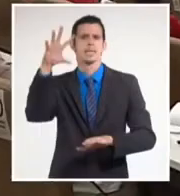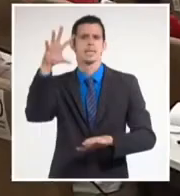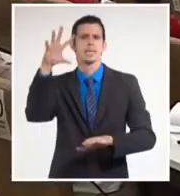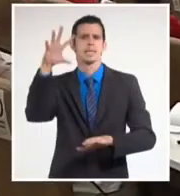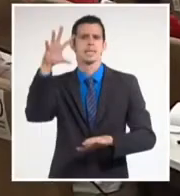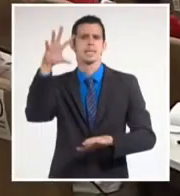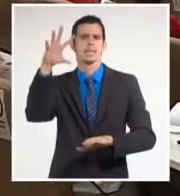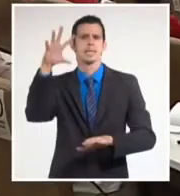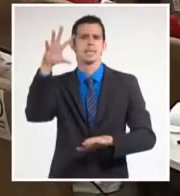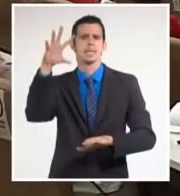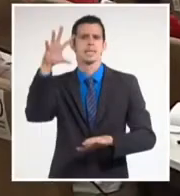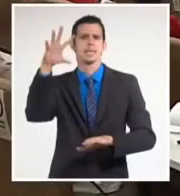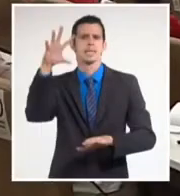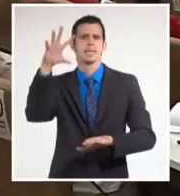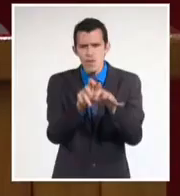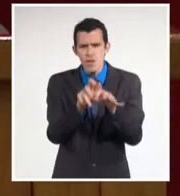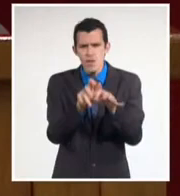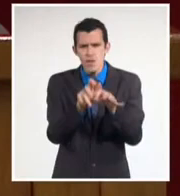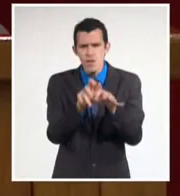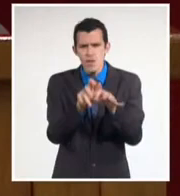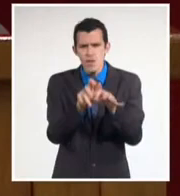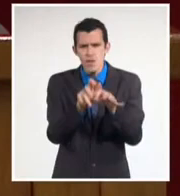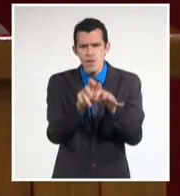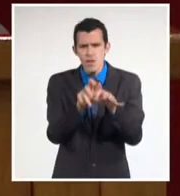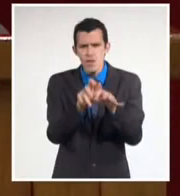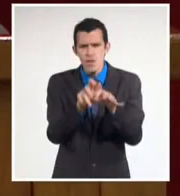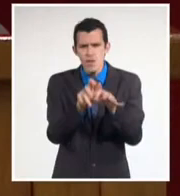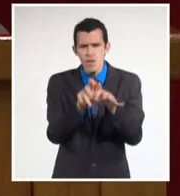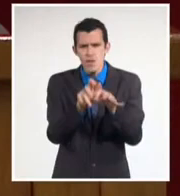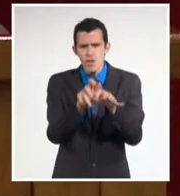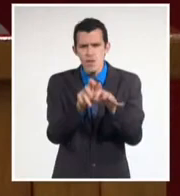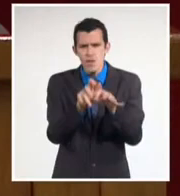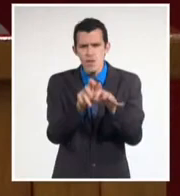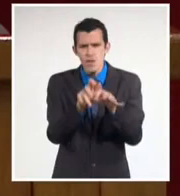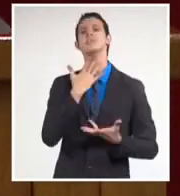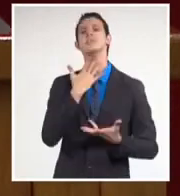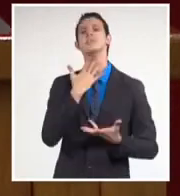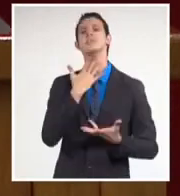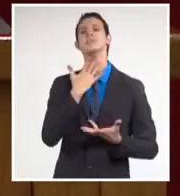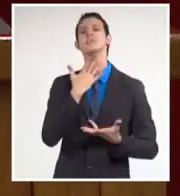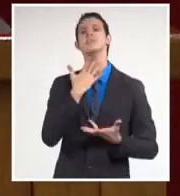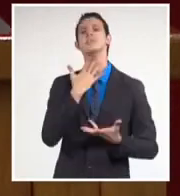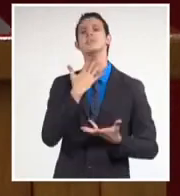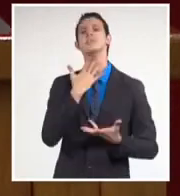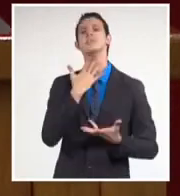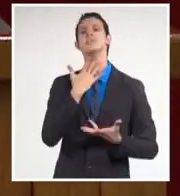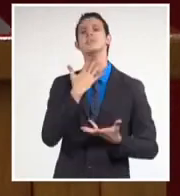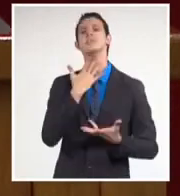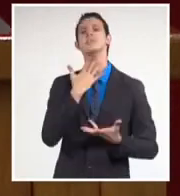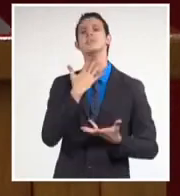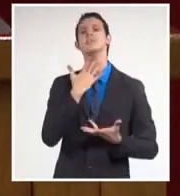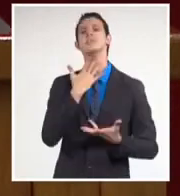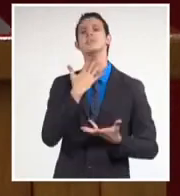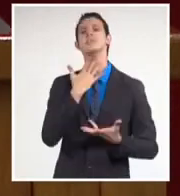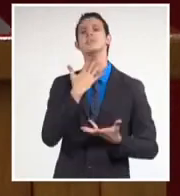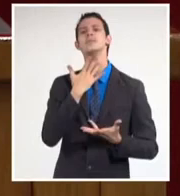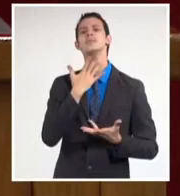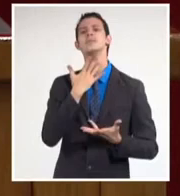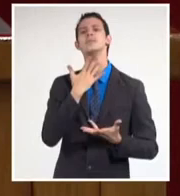por extensión, a la defensa de la revolución, tanto como la prevención y el enfrentamiento a la